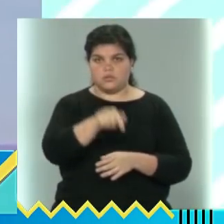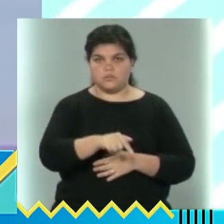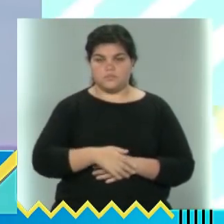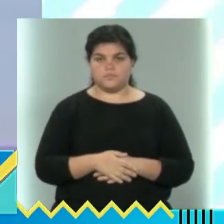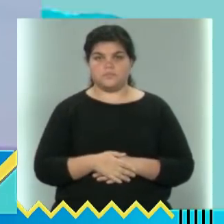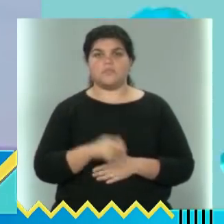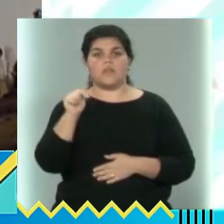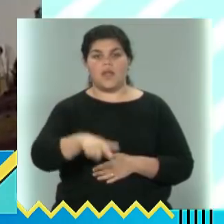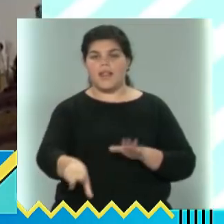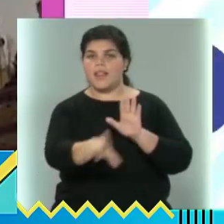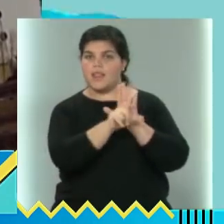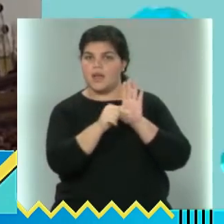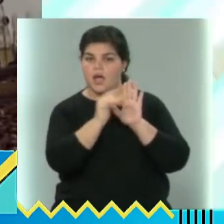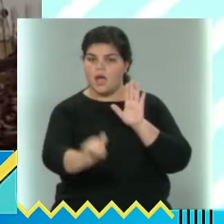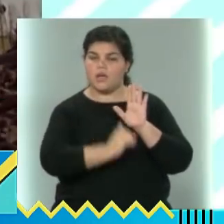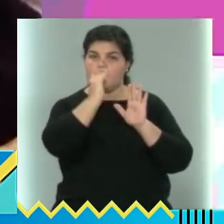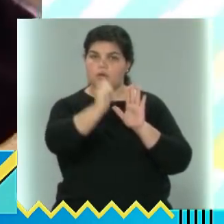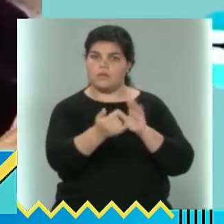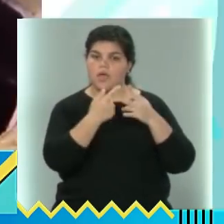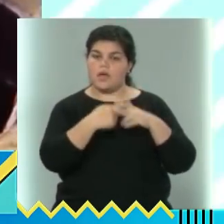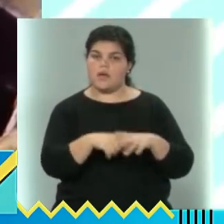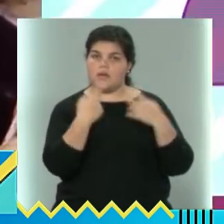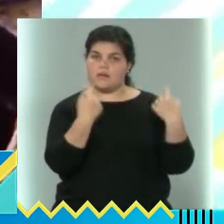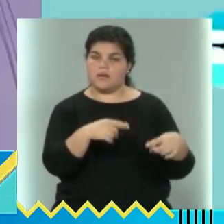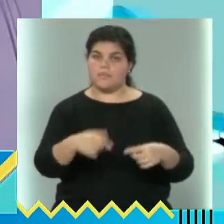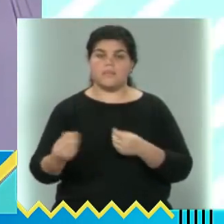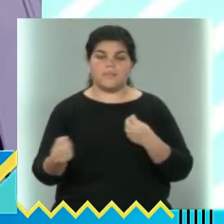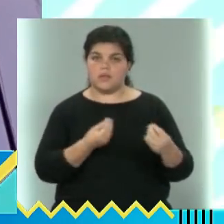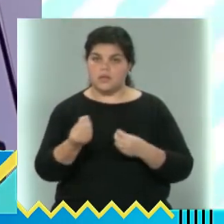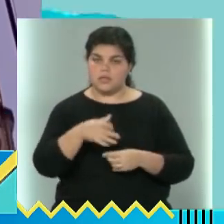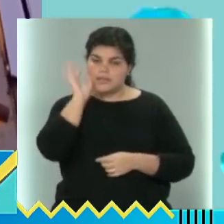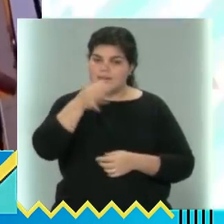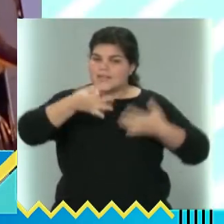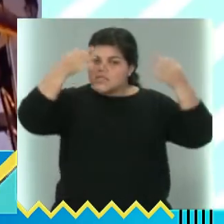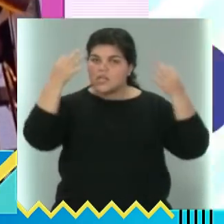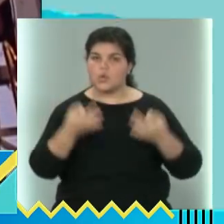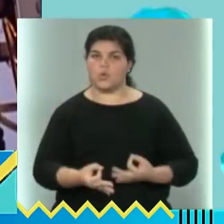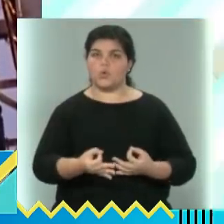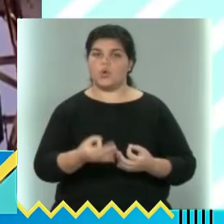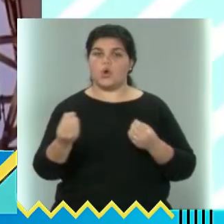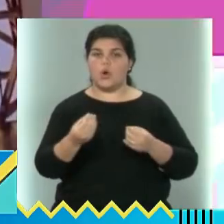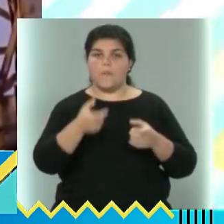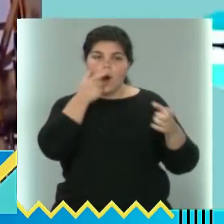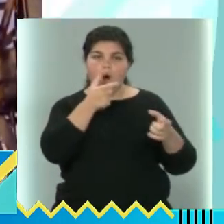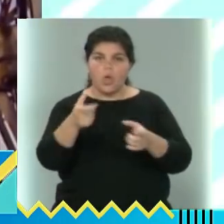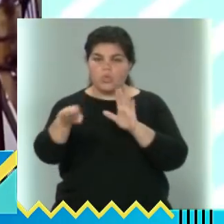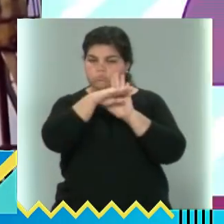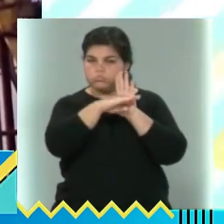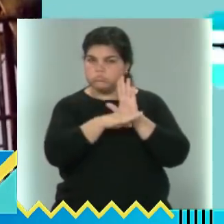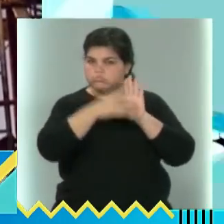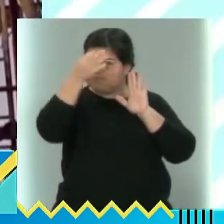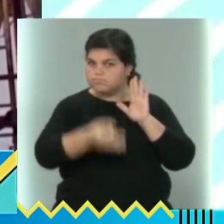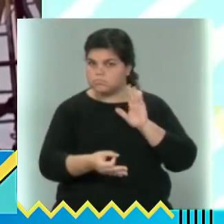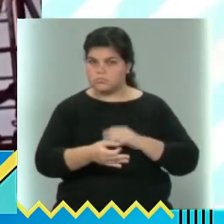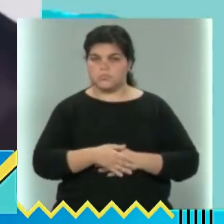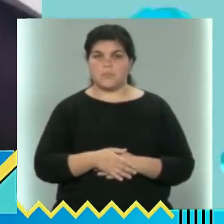punto de vista legal la herramienta generada para poder tener mayor certidumbre en lo que es el armado de los controles. O sea,